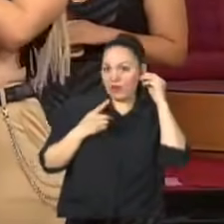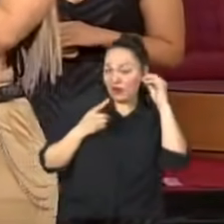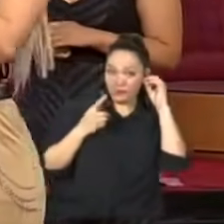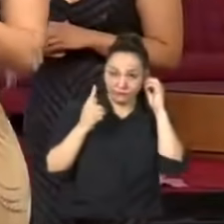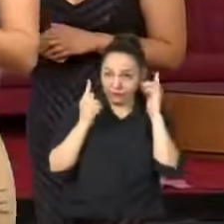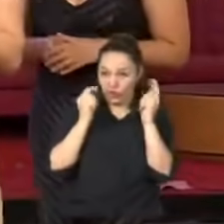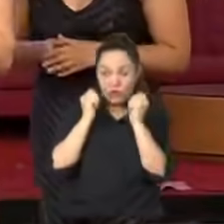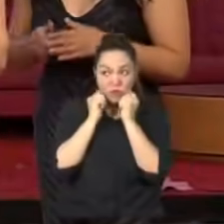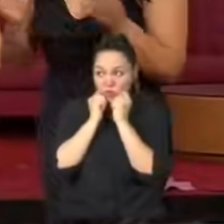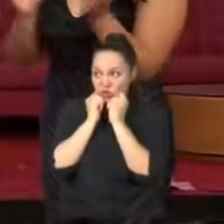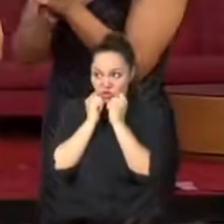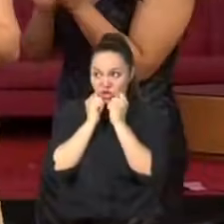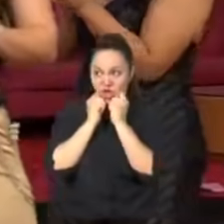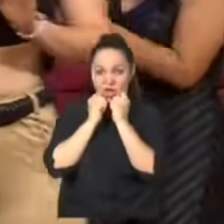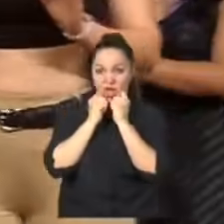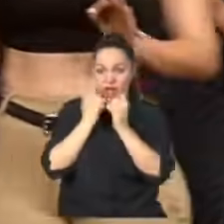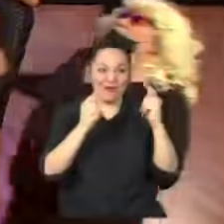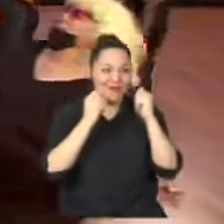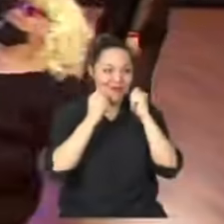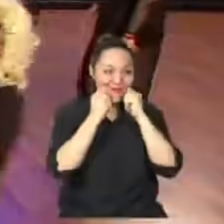personas.